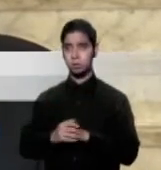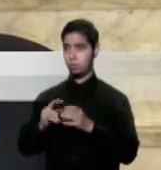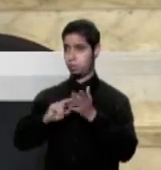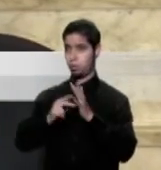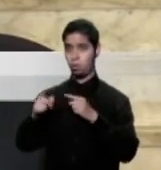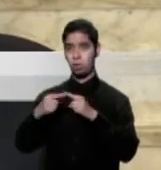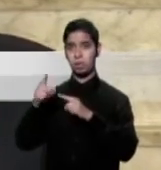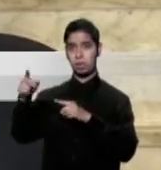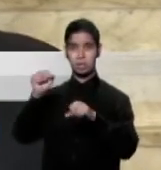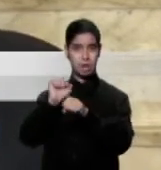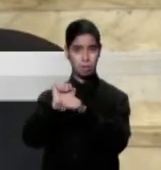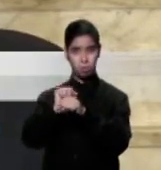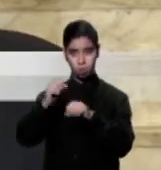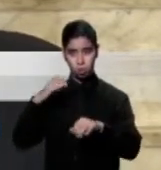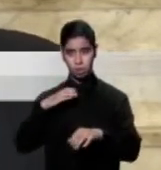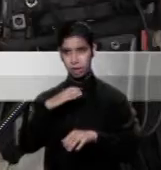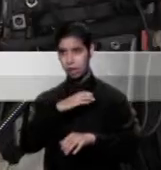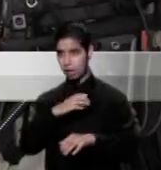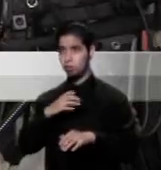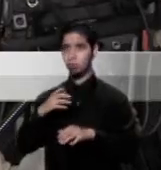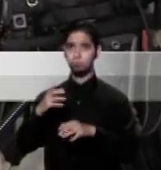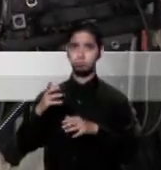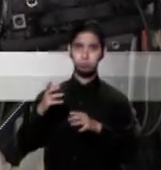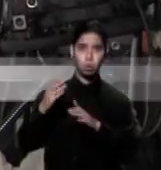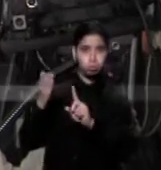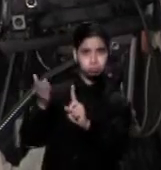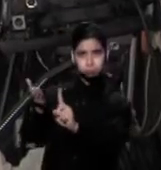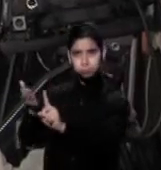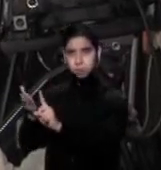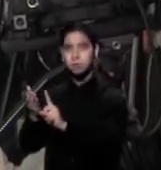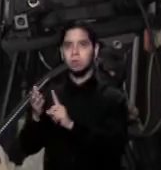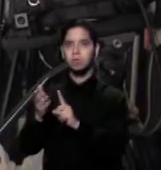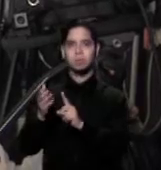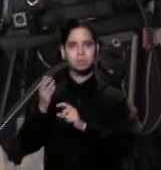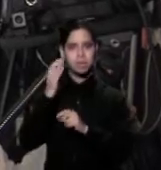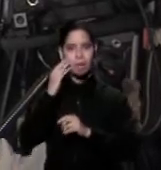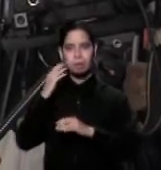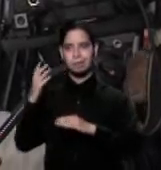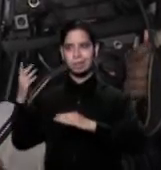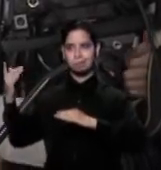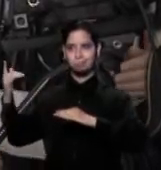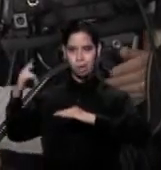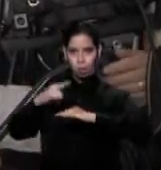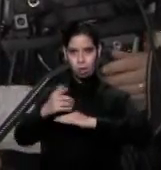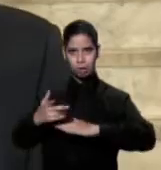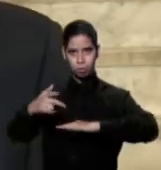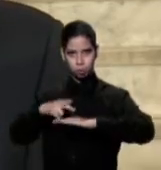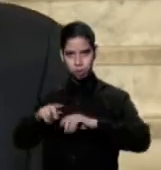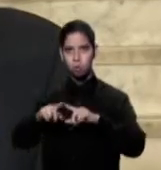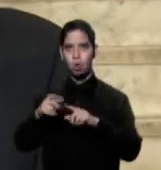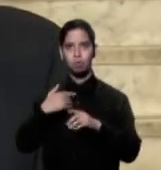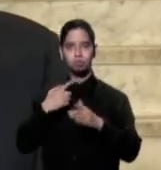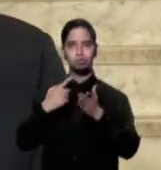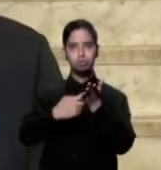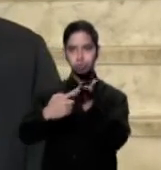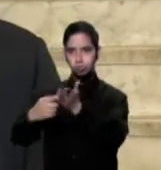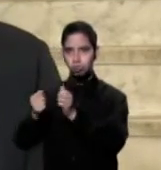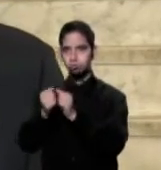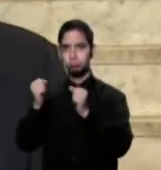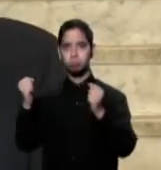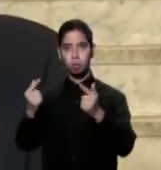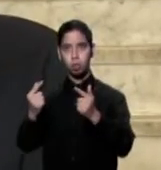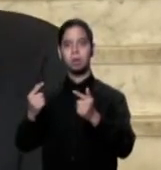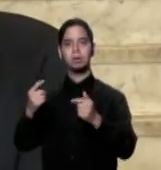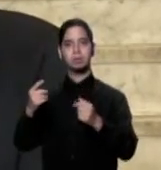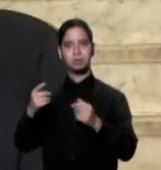al más alto nivel del Congreso, porque ahora puede decir que estuvo sobre el terreno, que validó y confirmó que tenemos una crisis